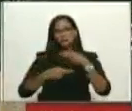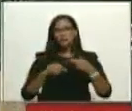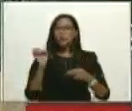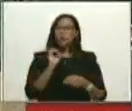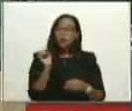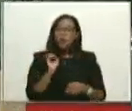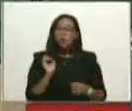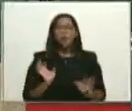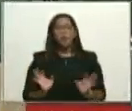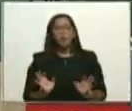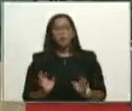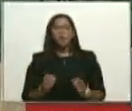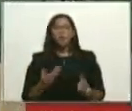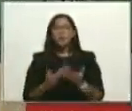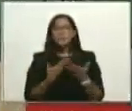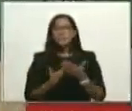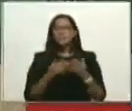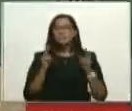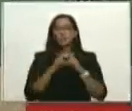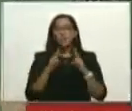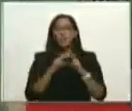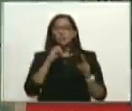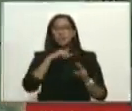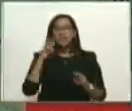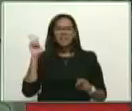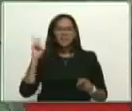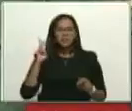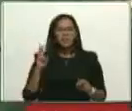se conozcan en la historia de Venezuela o en la